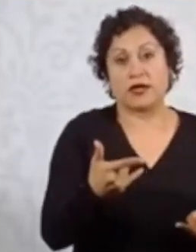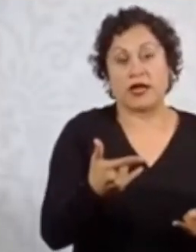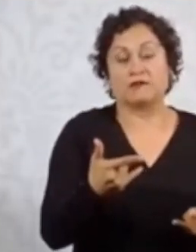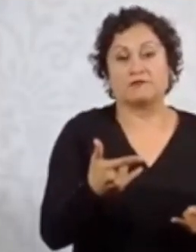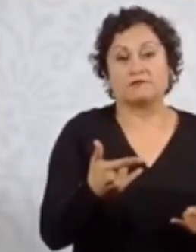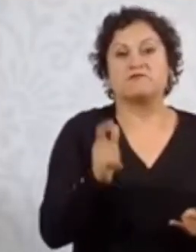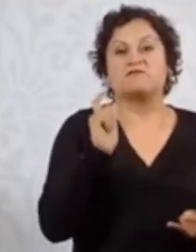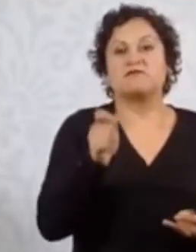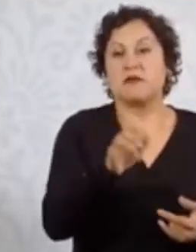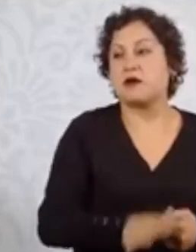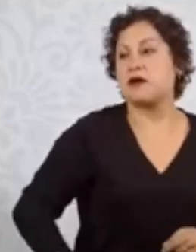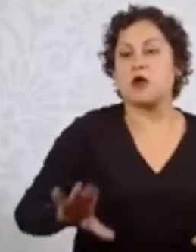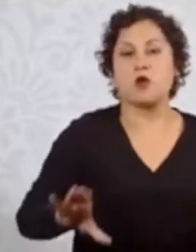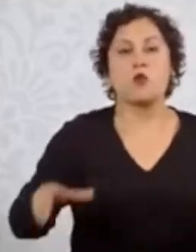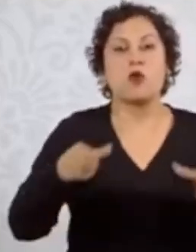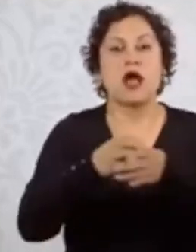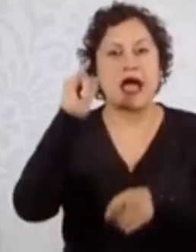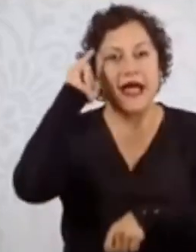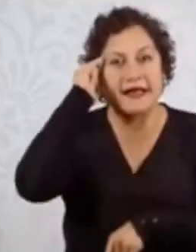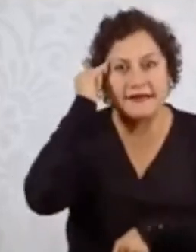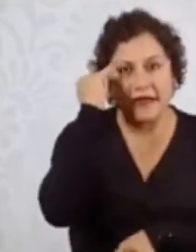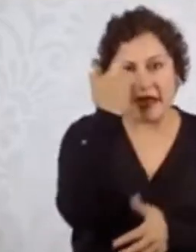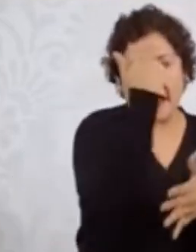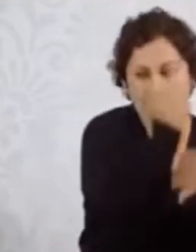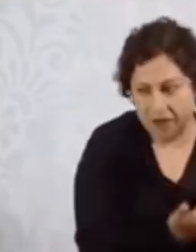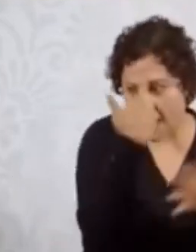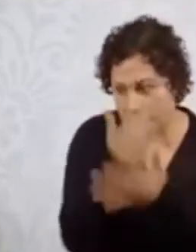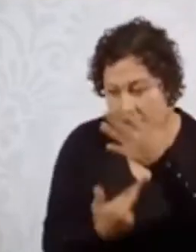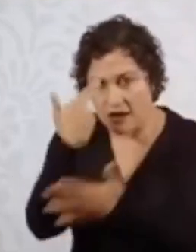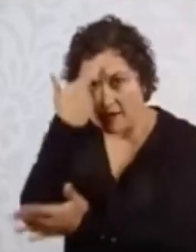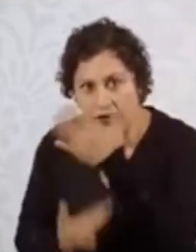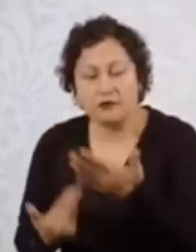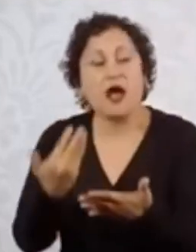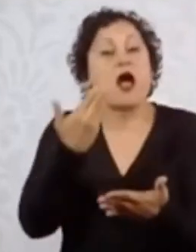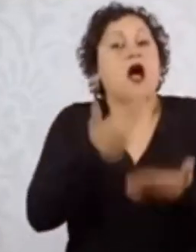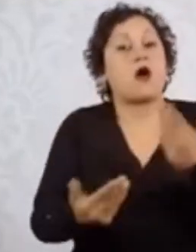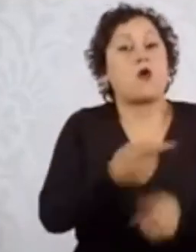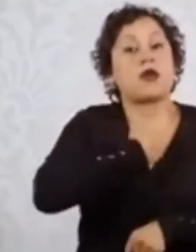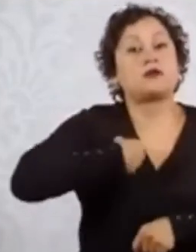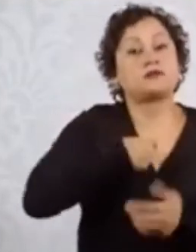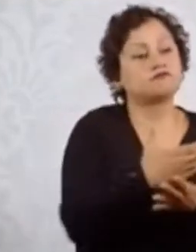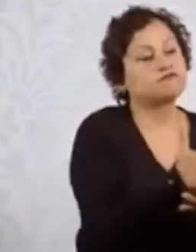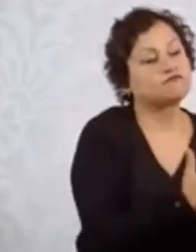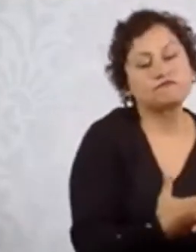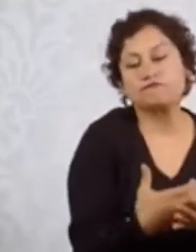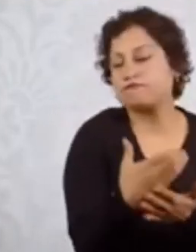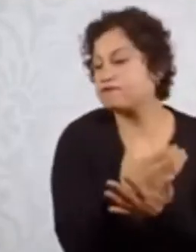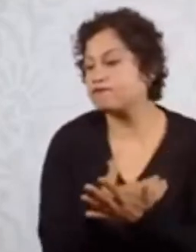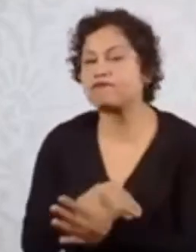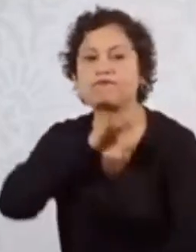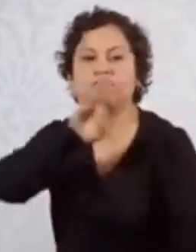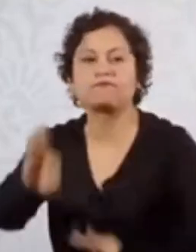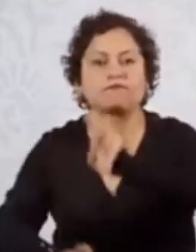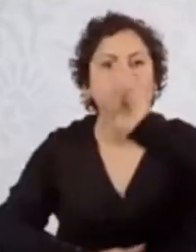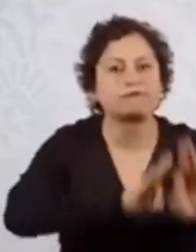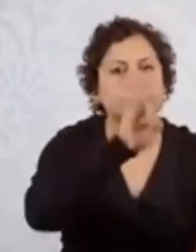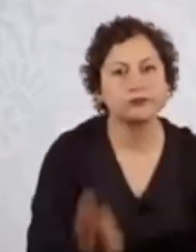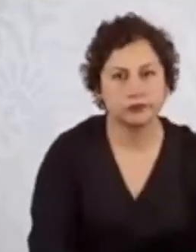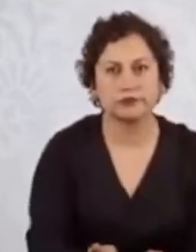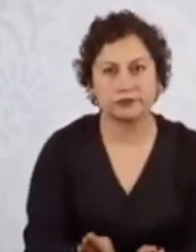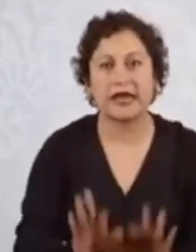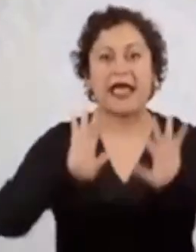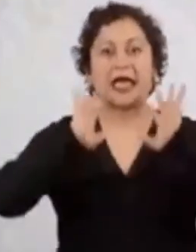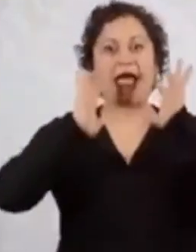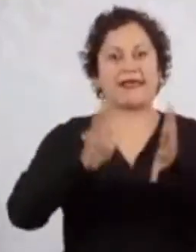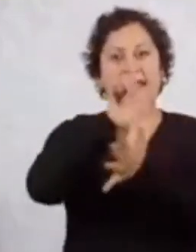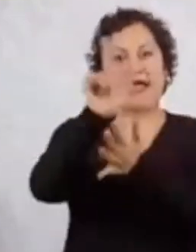nuestros nietos, tendremos que empezar a operar. Me da mucho gusto que existan estas políticas y que la doctora Claudia Sheinbaum